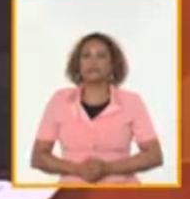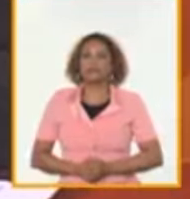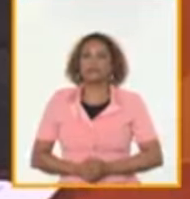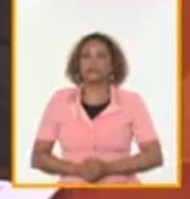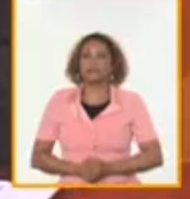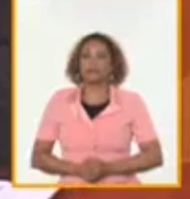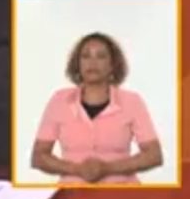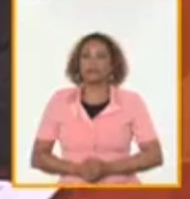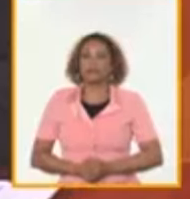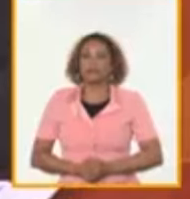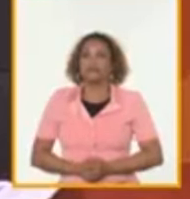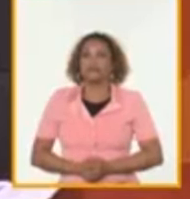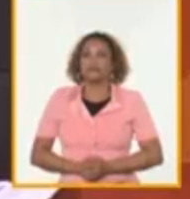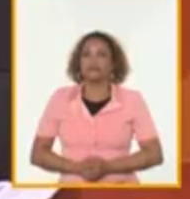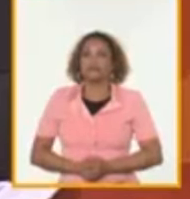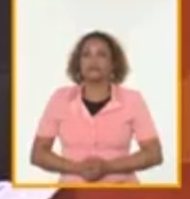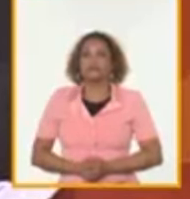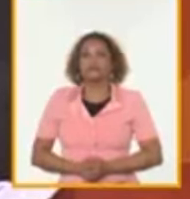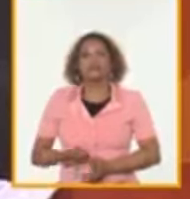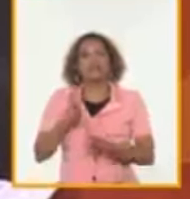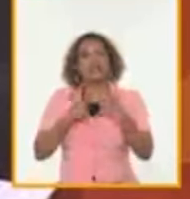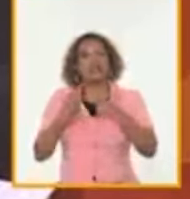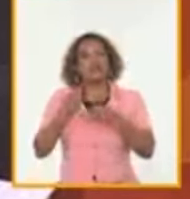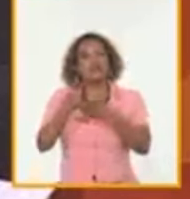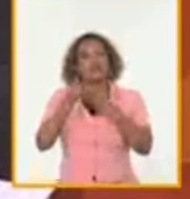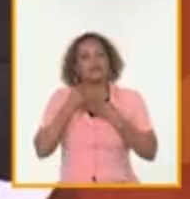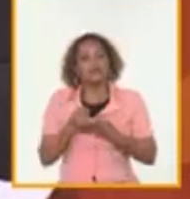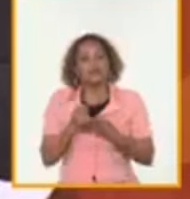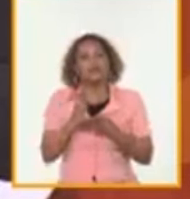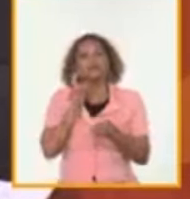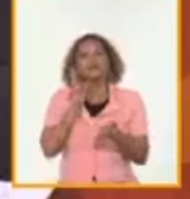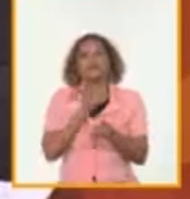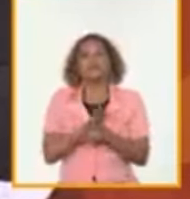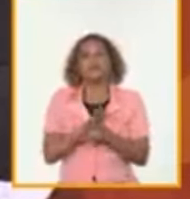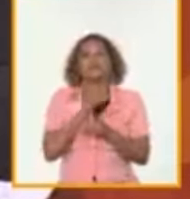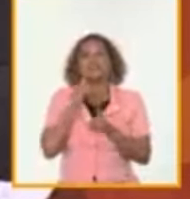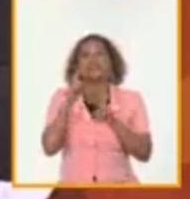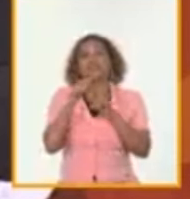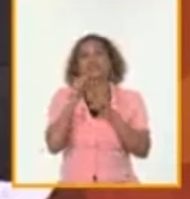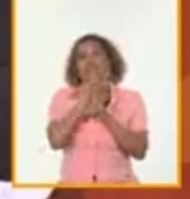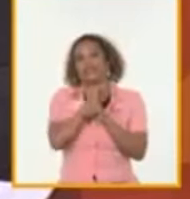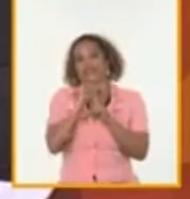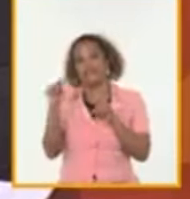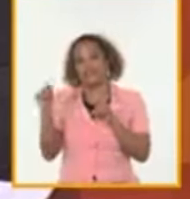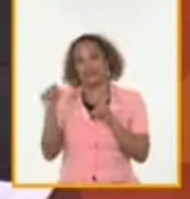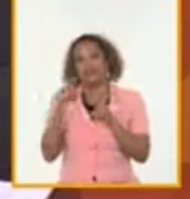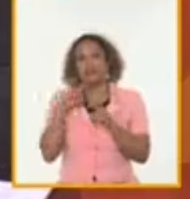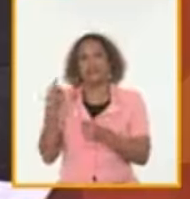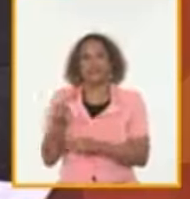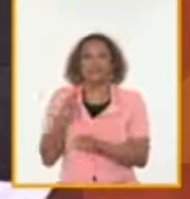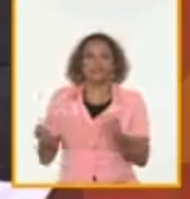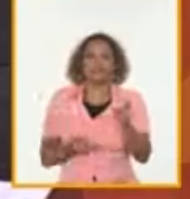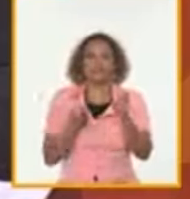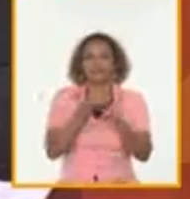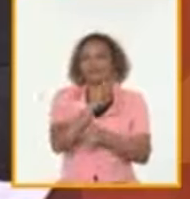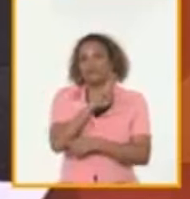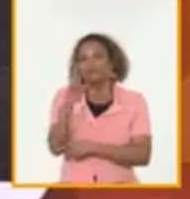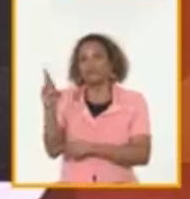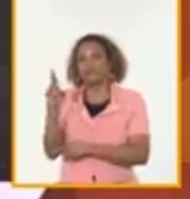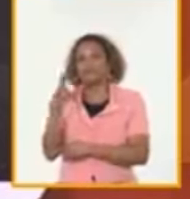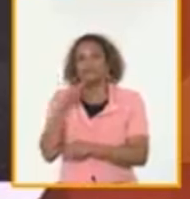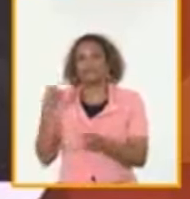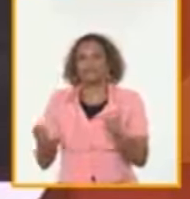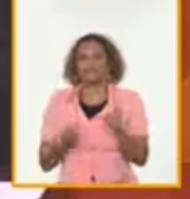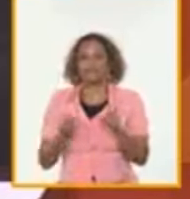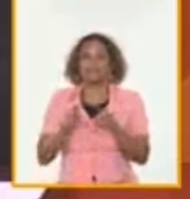Bueno un material que nos sirve para entrar por supuesto en las grandes conquistas de la Revolución y también los grandes desafíos